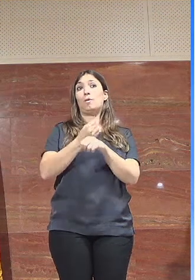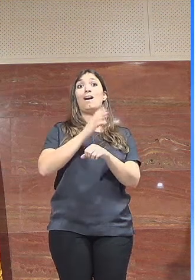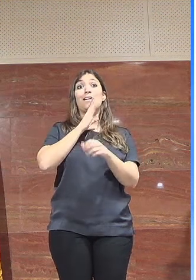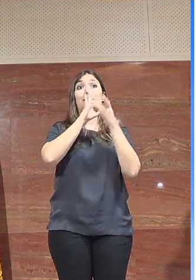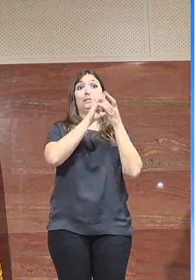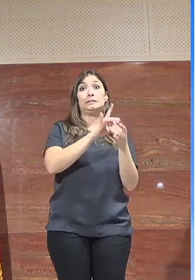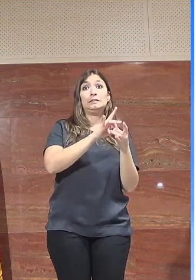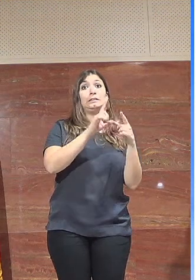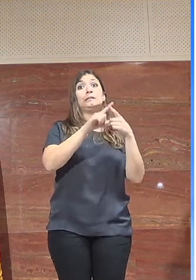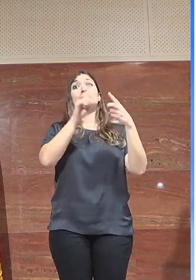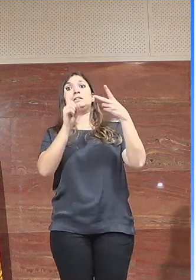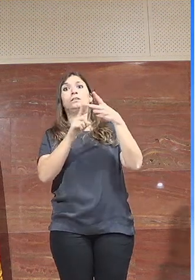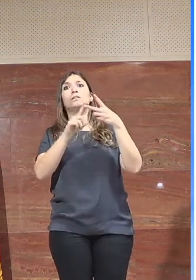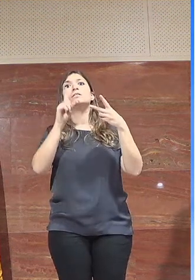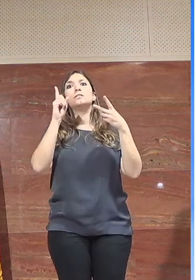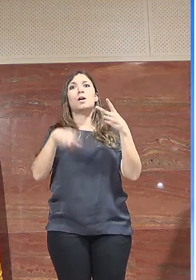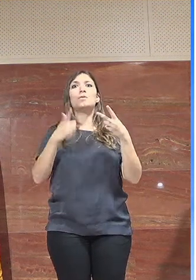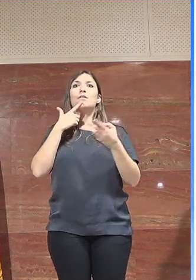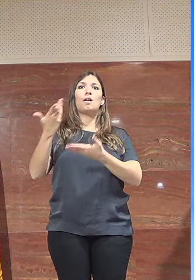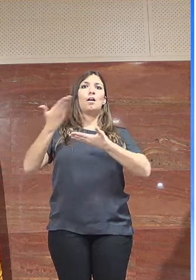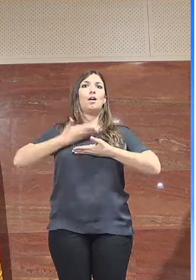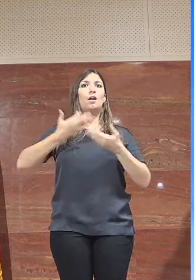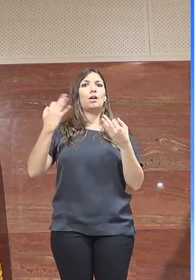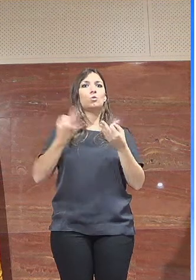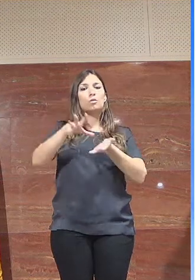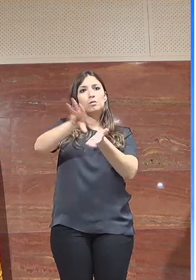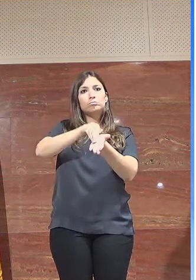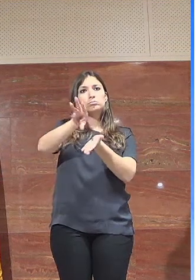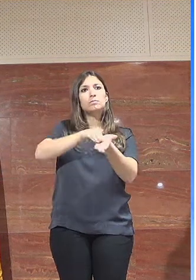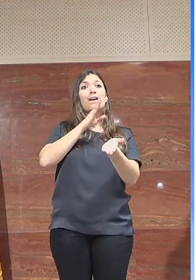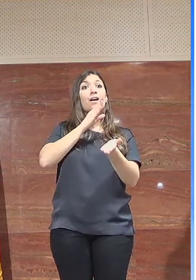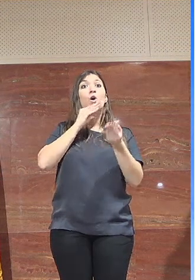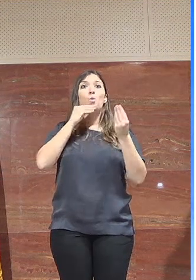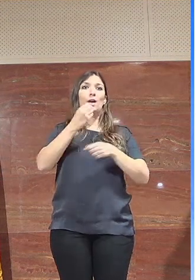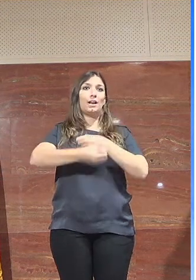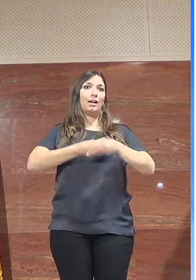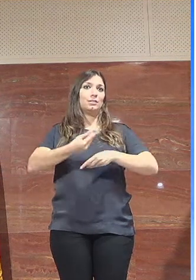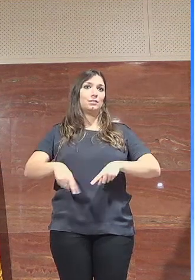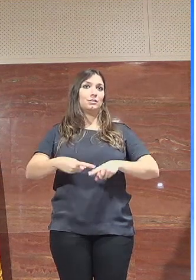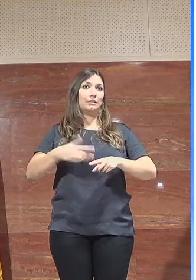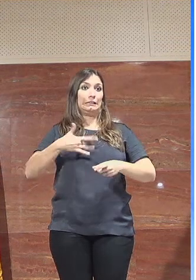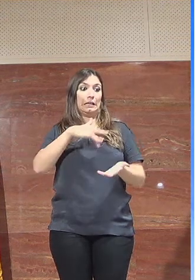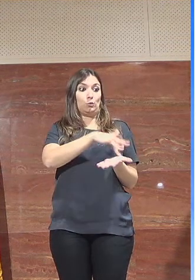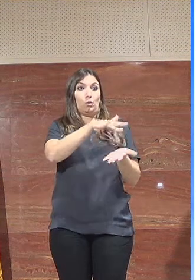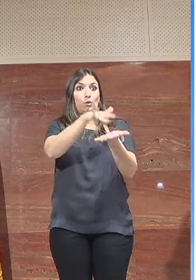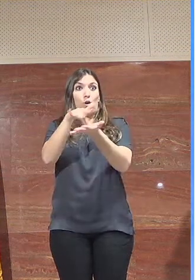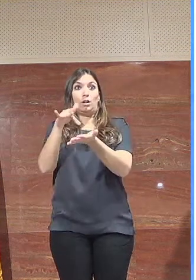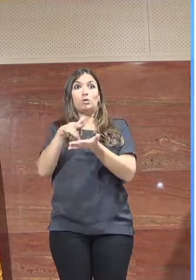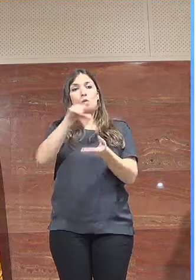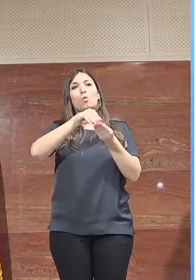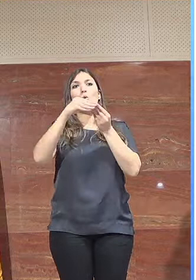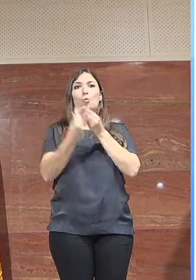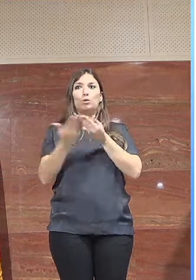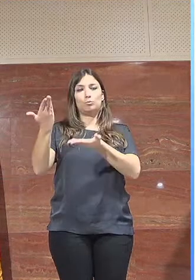sentido como por habernos ayudado a recopilar estas buenas prácticas que tenemos en este